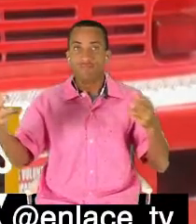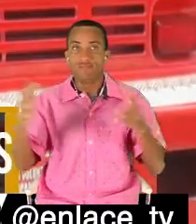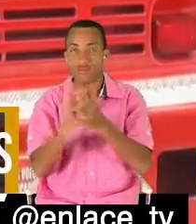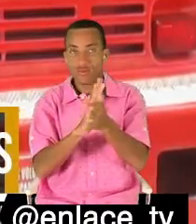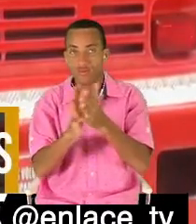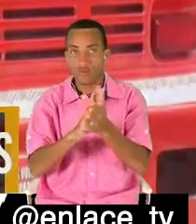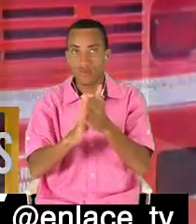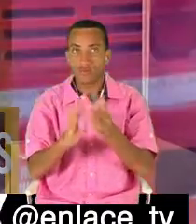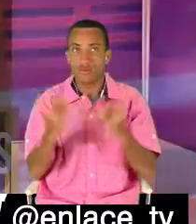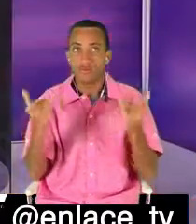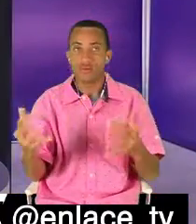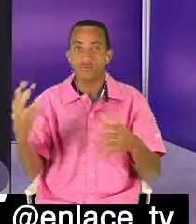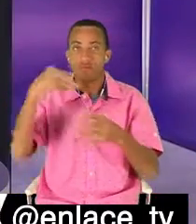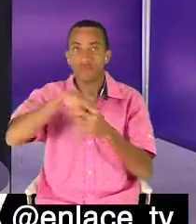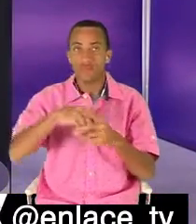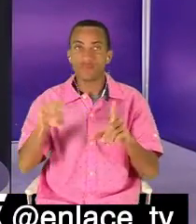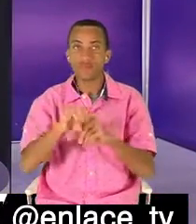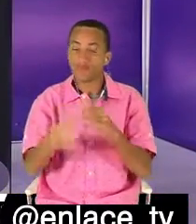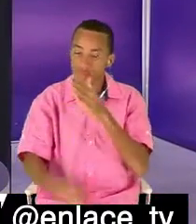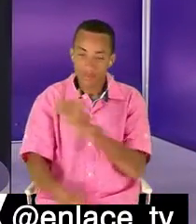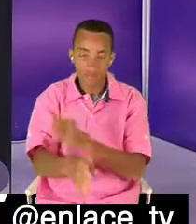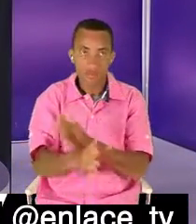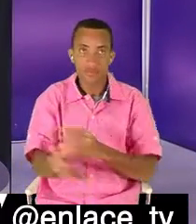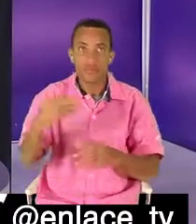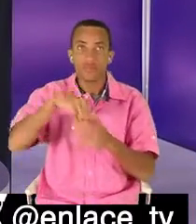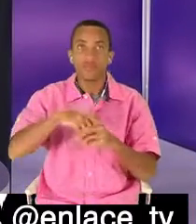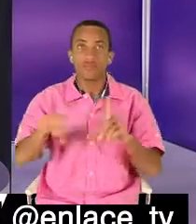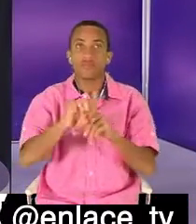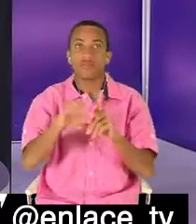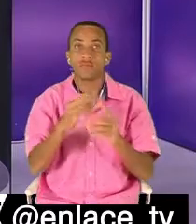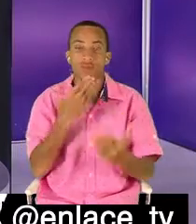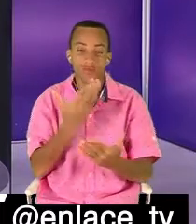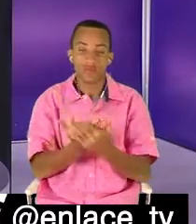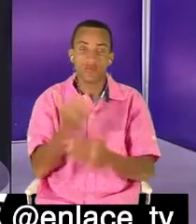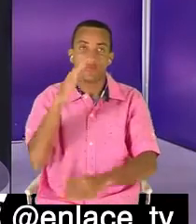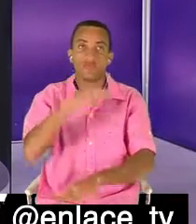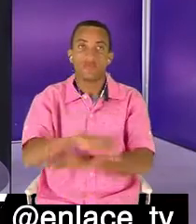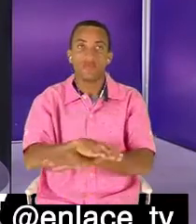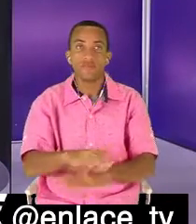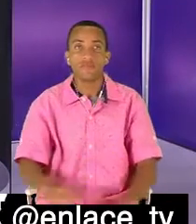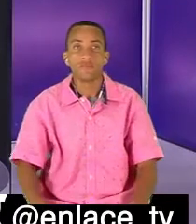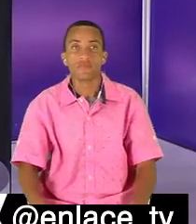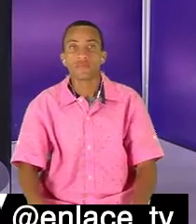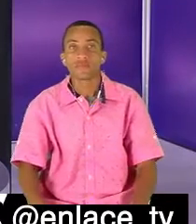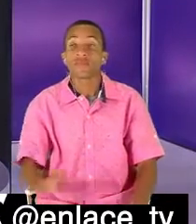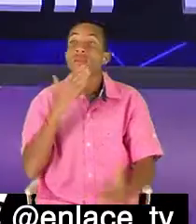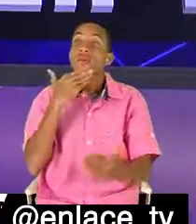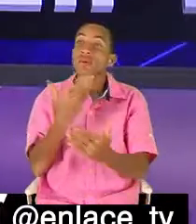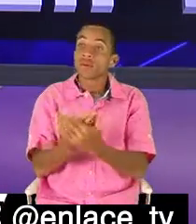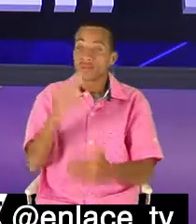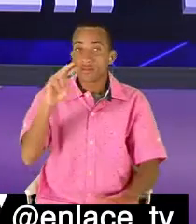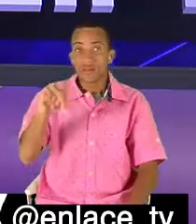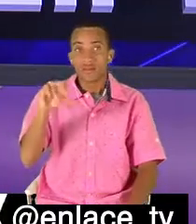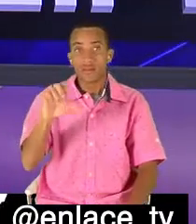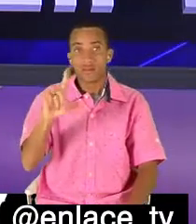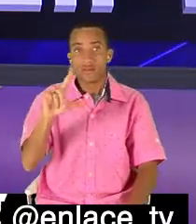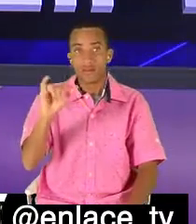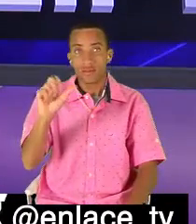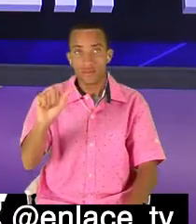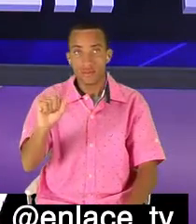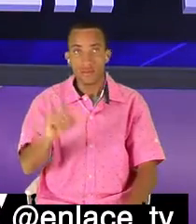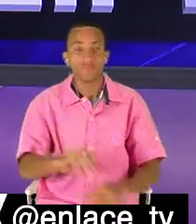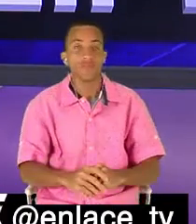información por el momento, compañeros, continúen ustedes en el estudio con más información. Muy buenas tardes. Gracias, Neila. Muy buenas tardes para usted también. Y